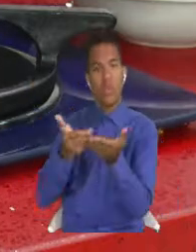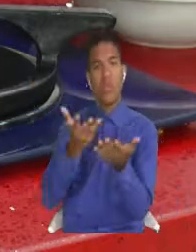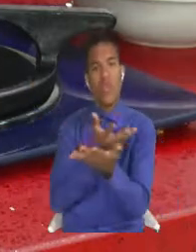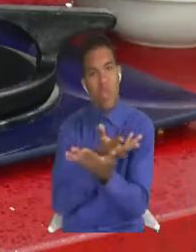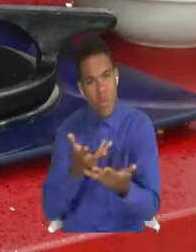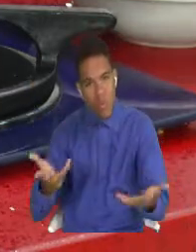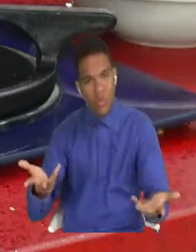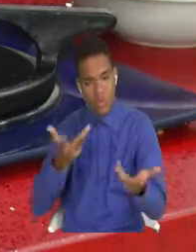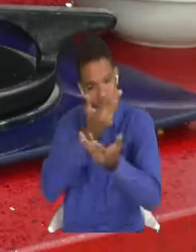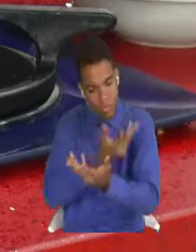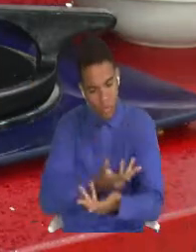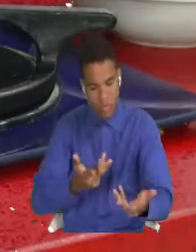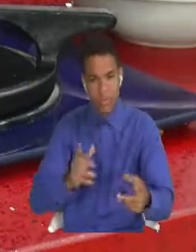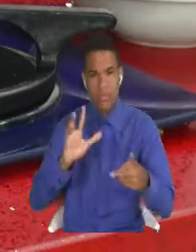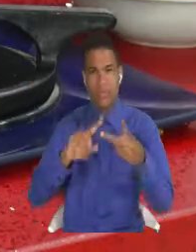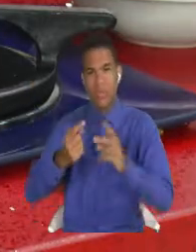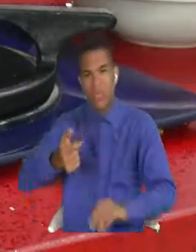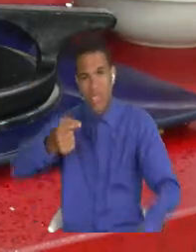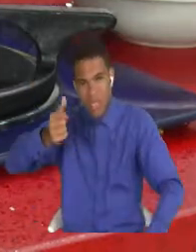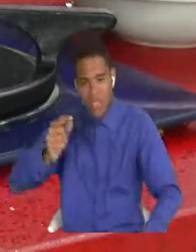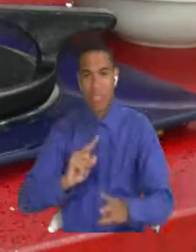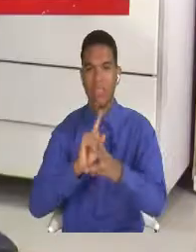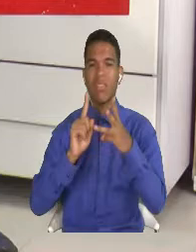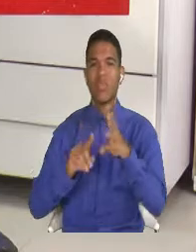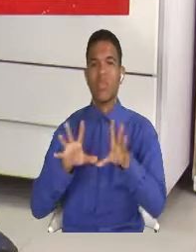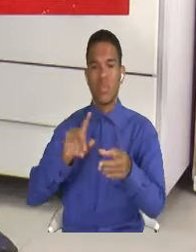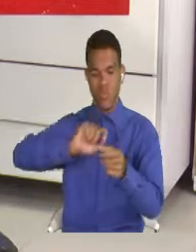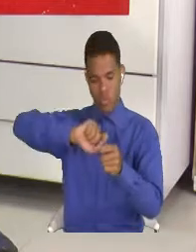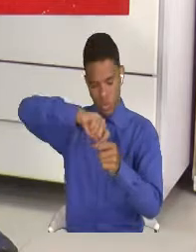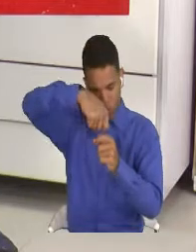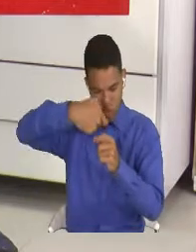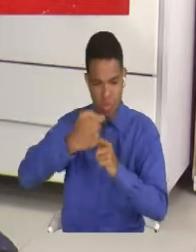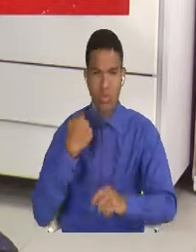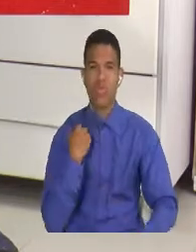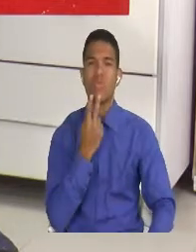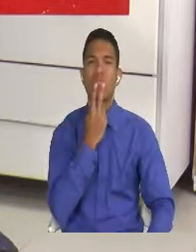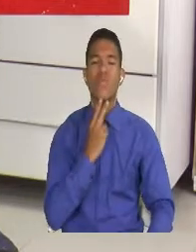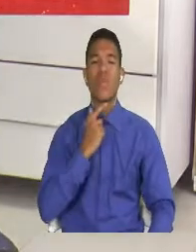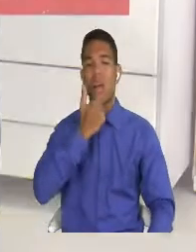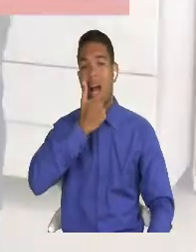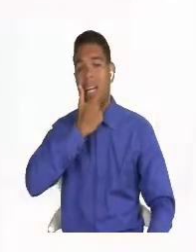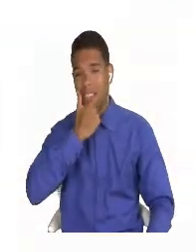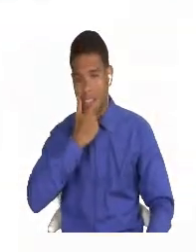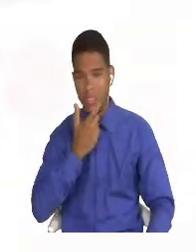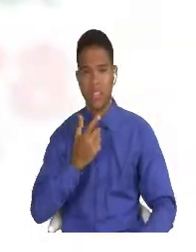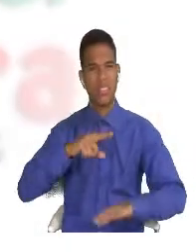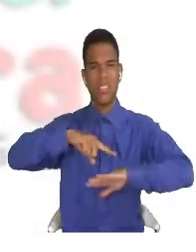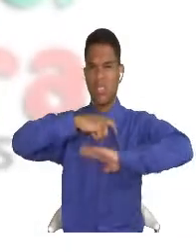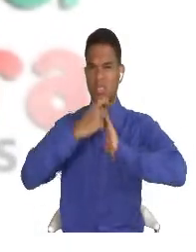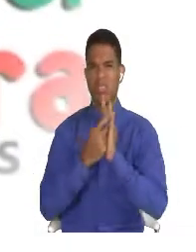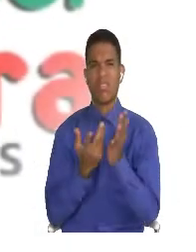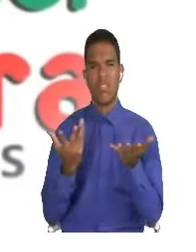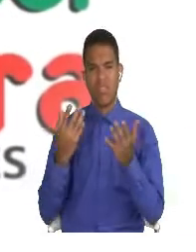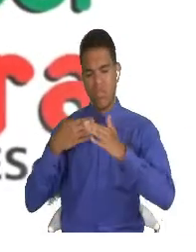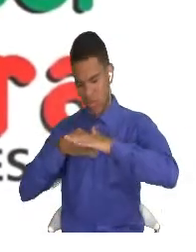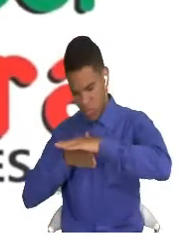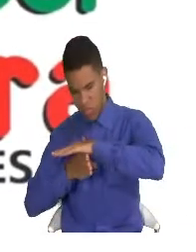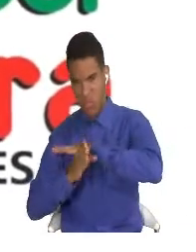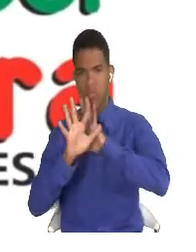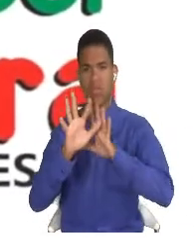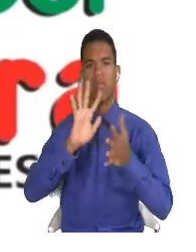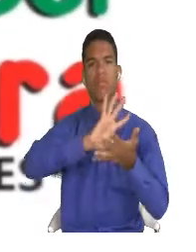víveres, abarrotes, todo lo que son granos, lo que son dulces, galletas, todo esto lo pueden encontrar precisamente en su distribuidora